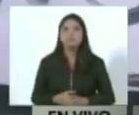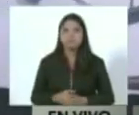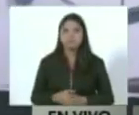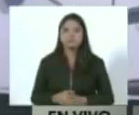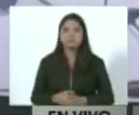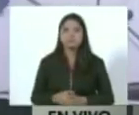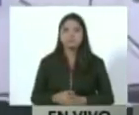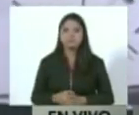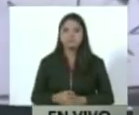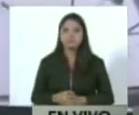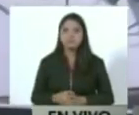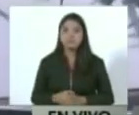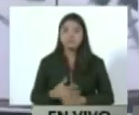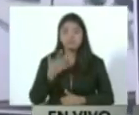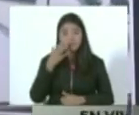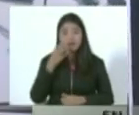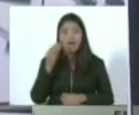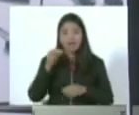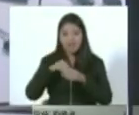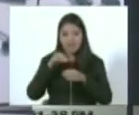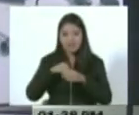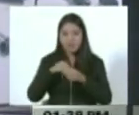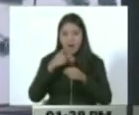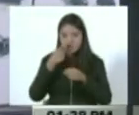contentivo en su interior de presunta pólvora,